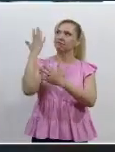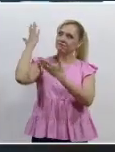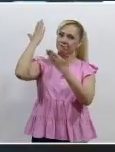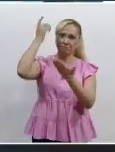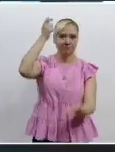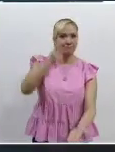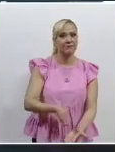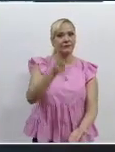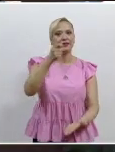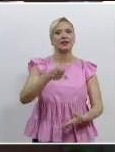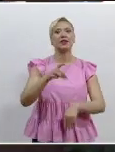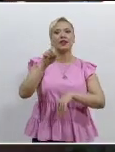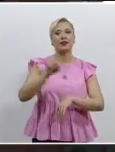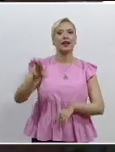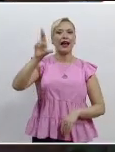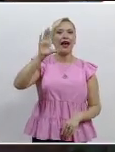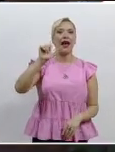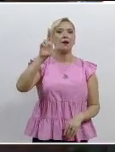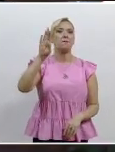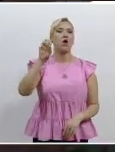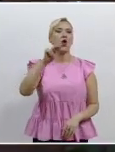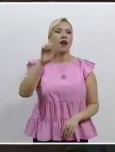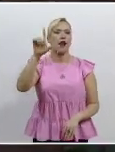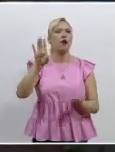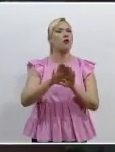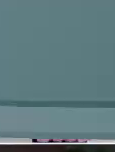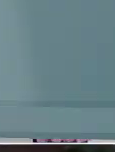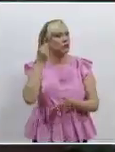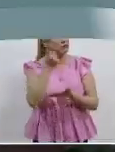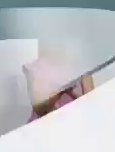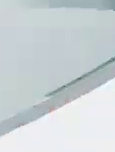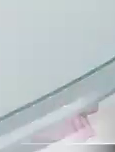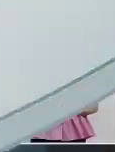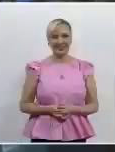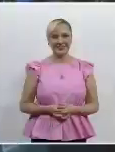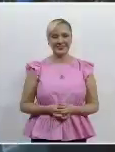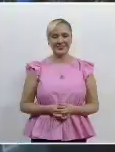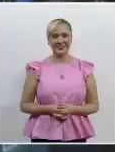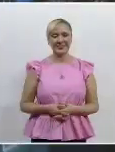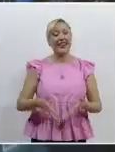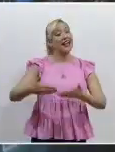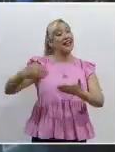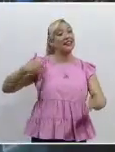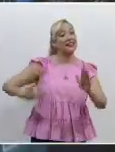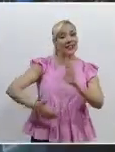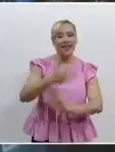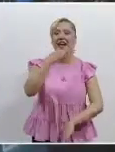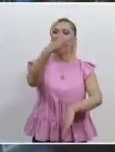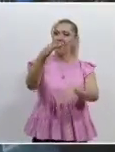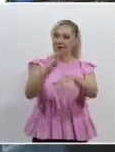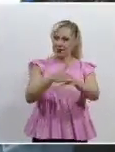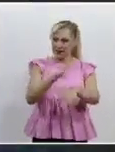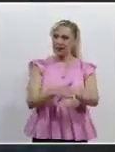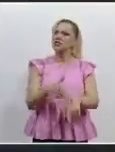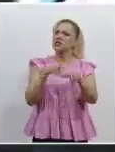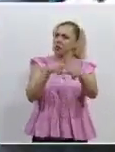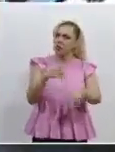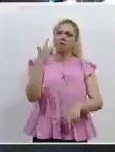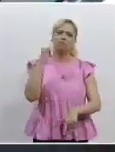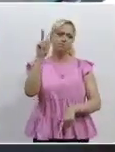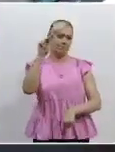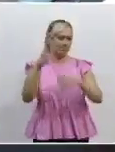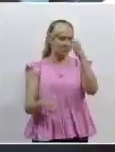invitados analizarán el tema de pensión alimenticia en salarios mínimos. Antes de despedirnos, lo invitamos a mantenerse en la señal